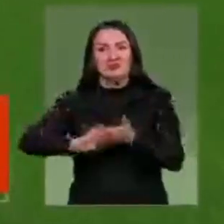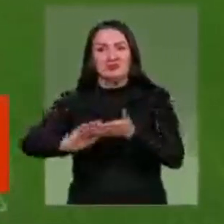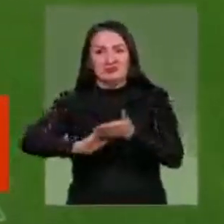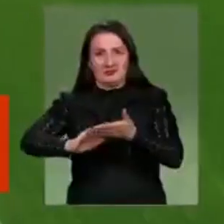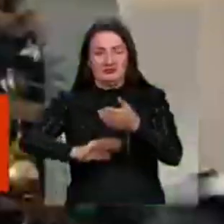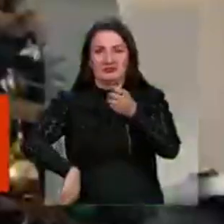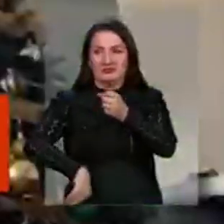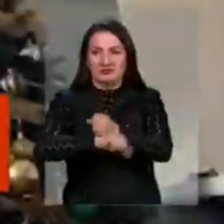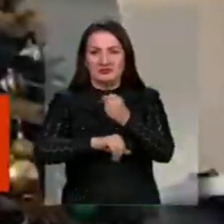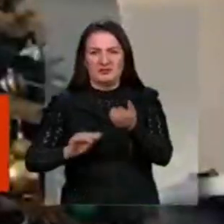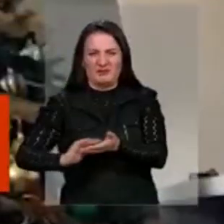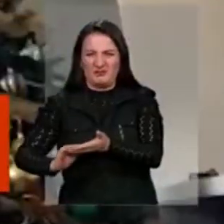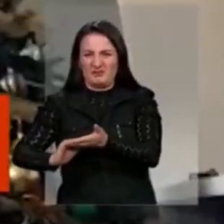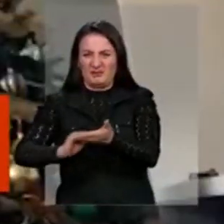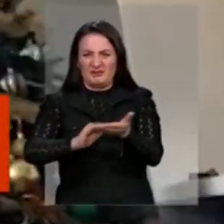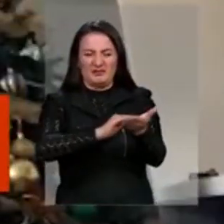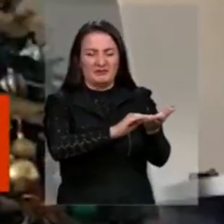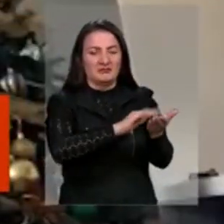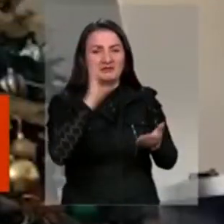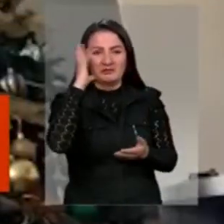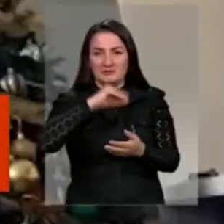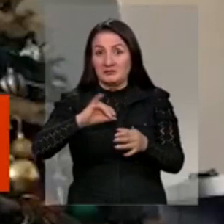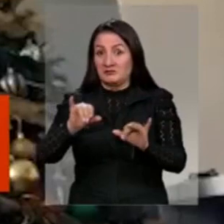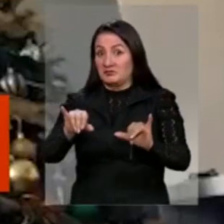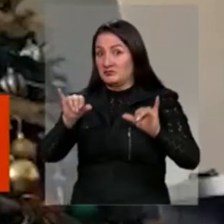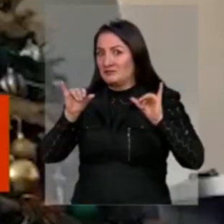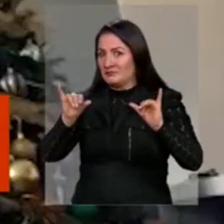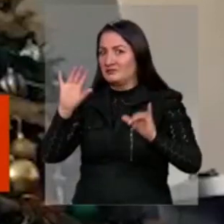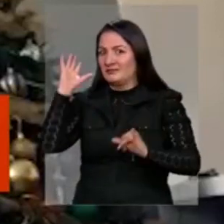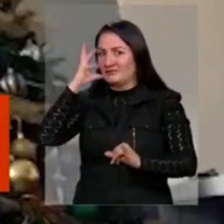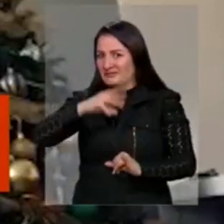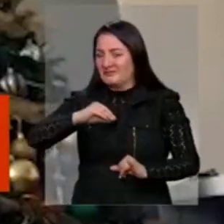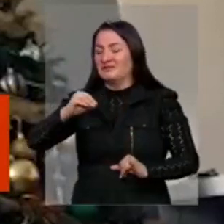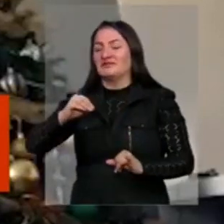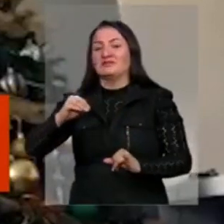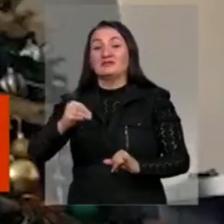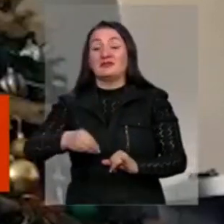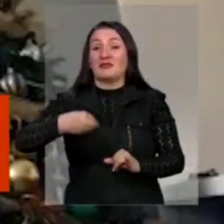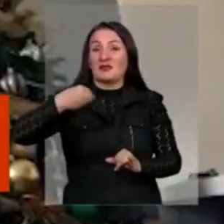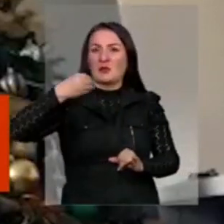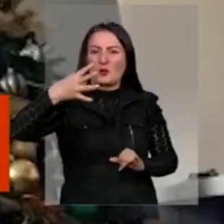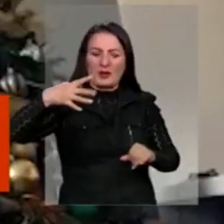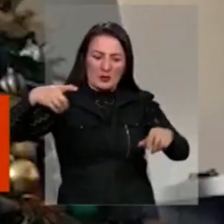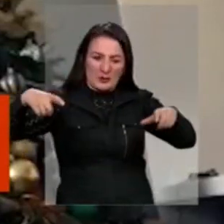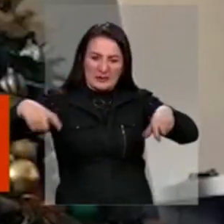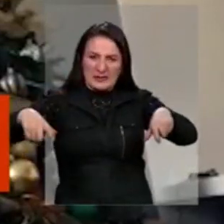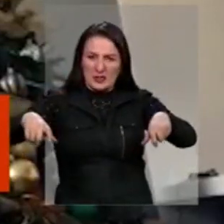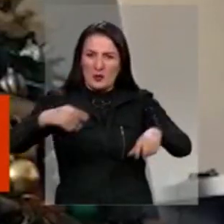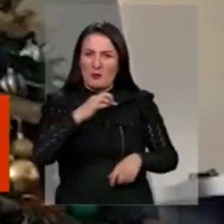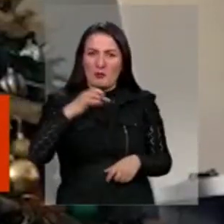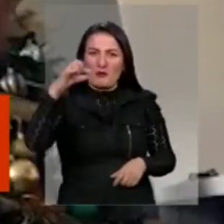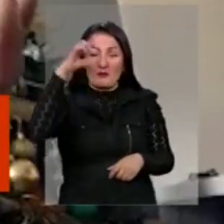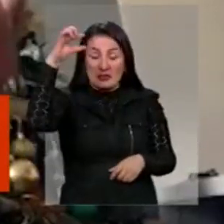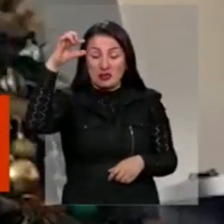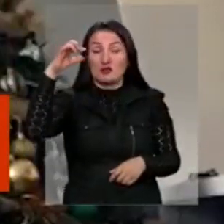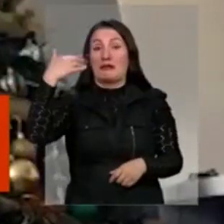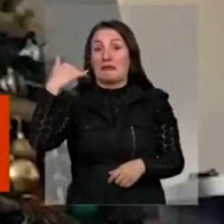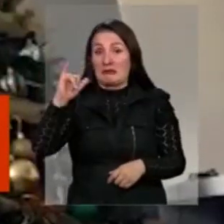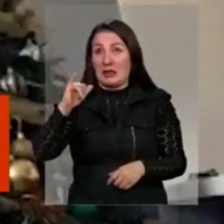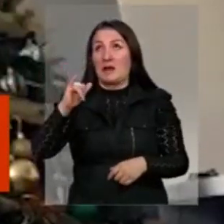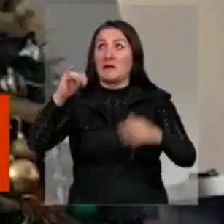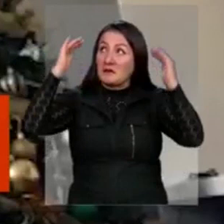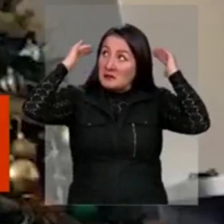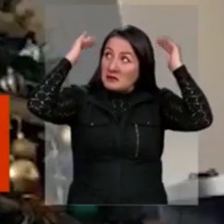que esperamos ponerlo más adelante en punta para que sea nuestro cuarto estadio profesional ya tenemos